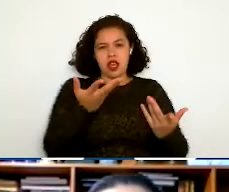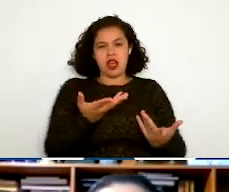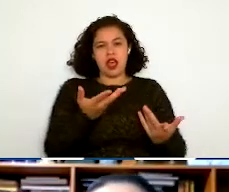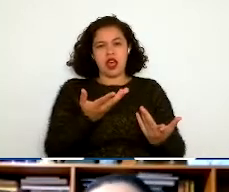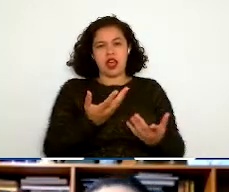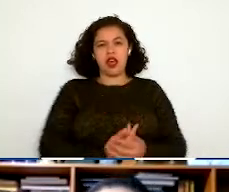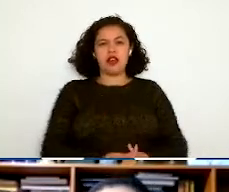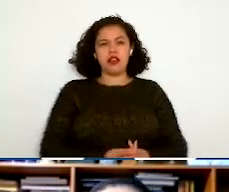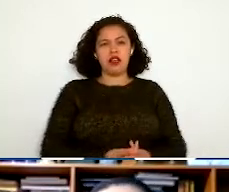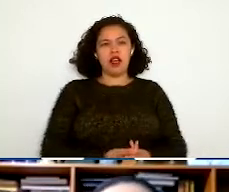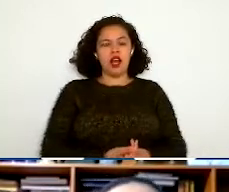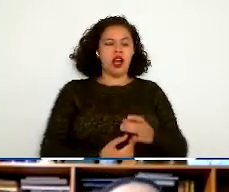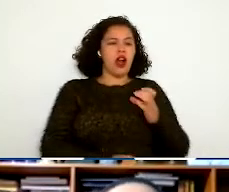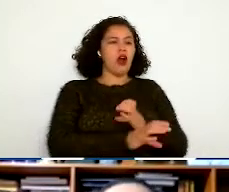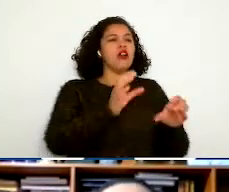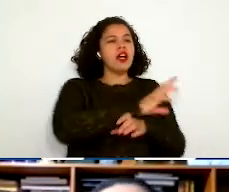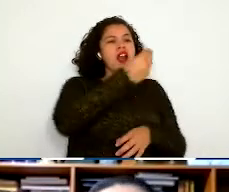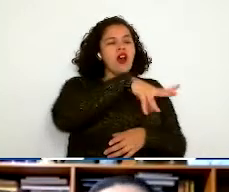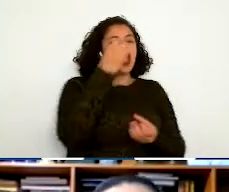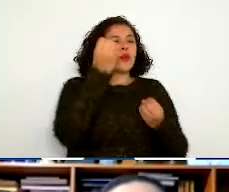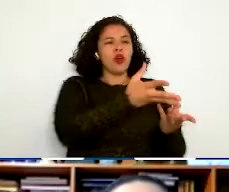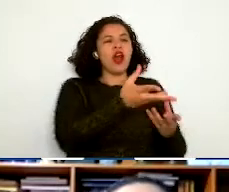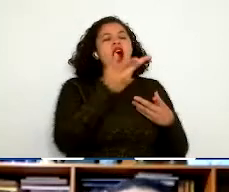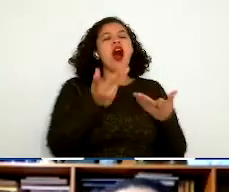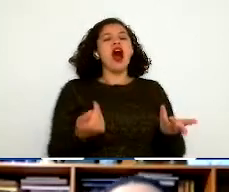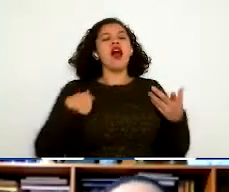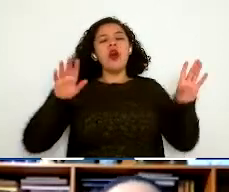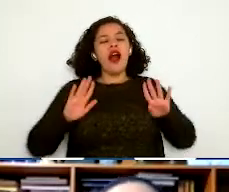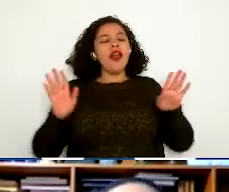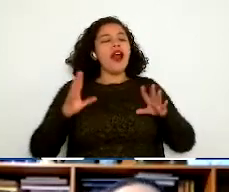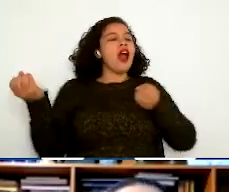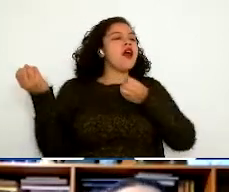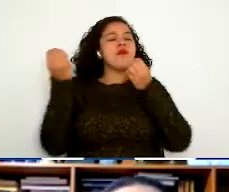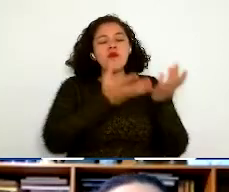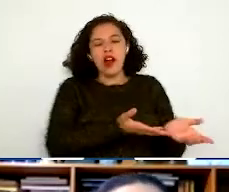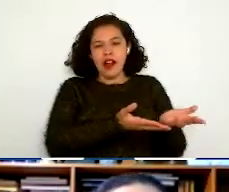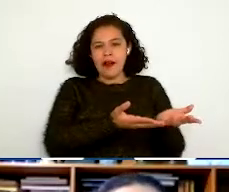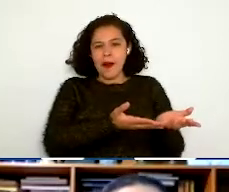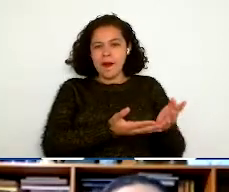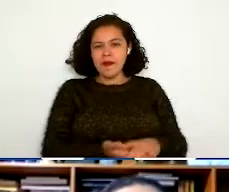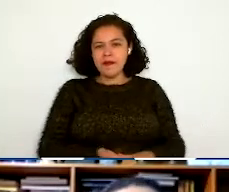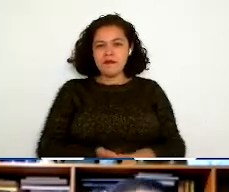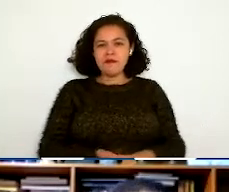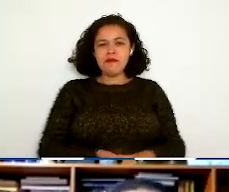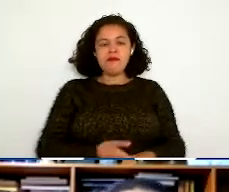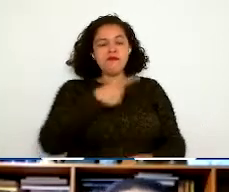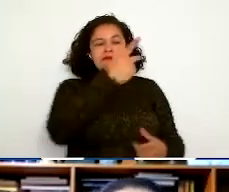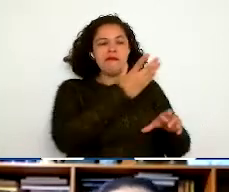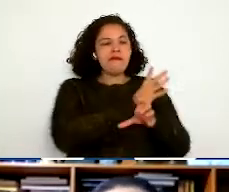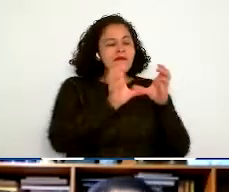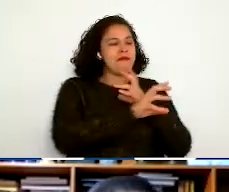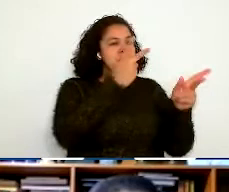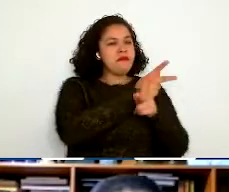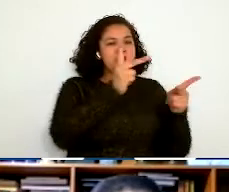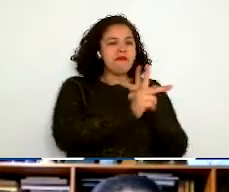cosa nombrada, es decir, es una cualidad que se le otorga o una característica que se le otorga a un objeto, a una cosa, a